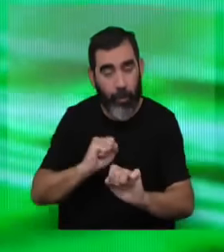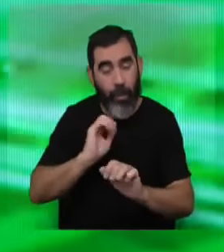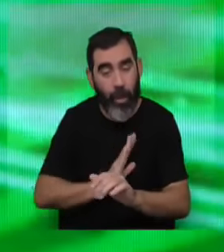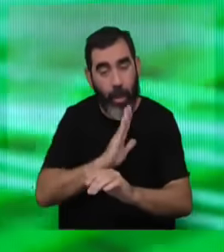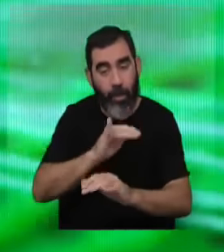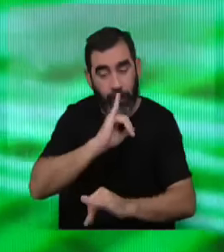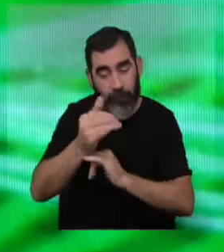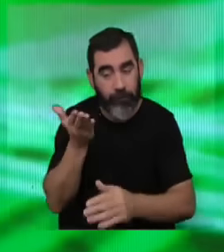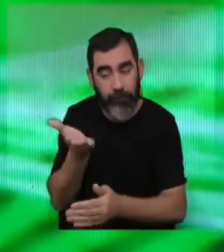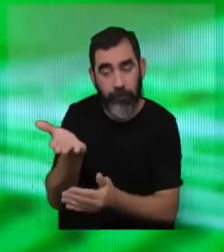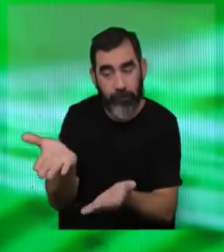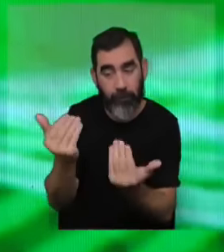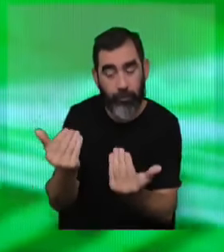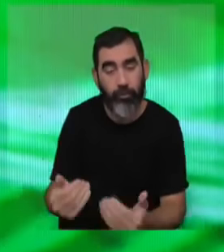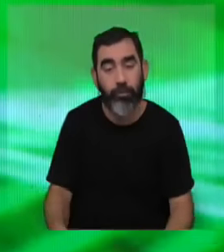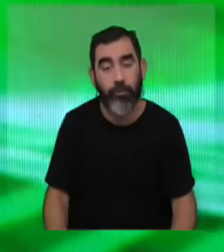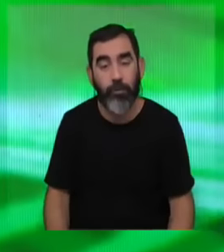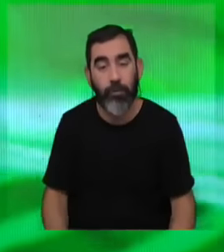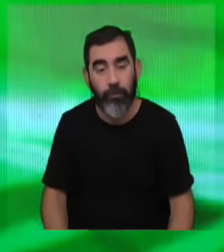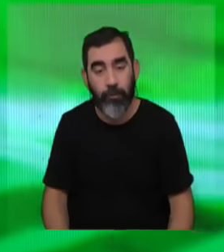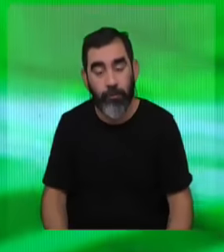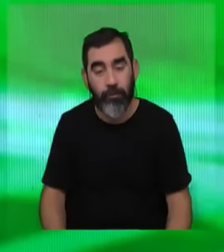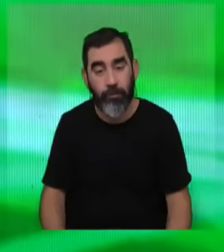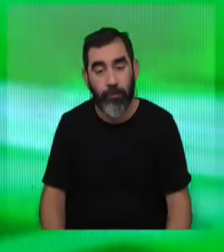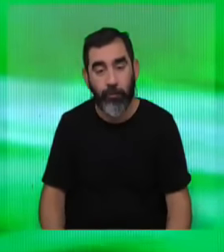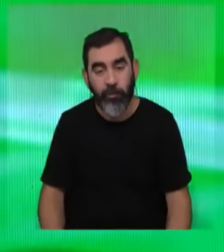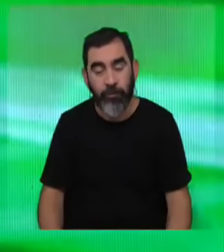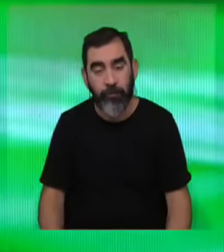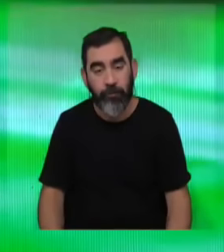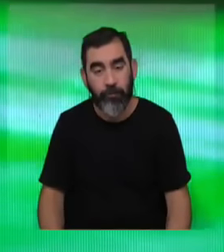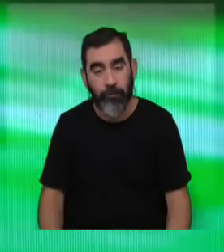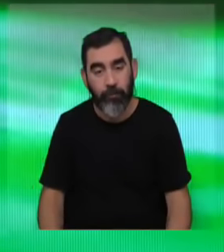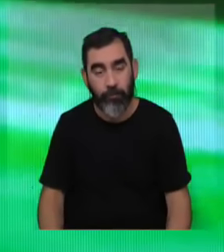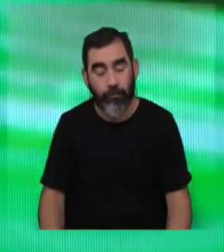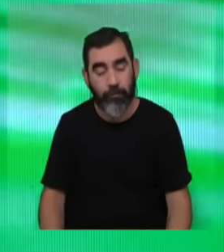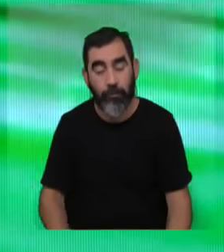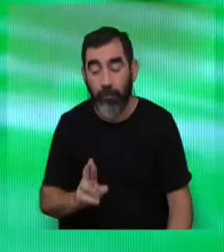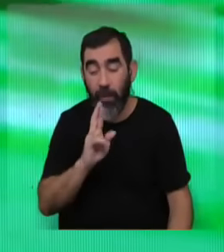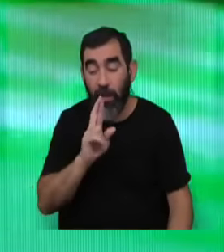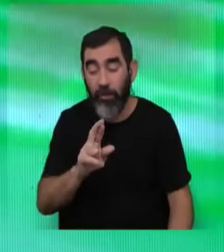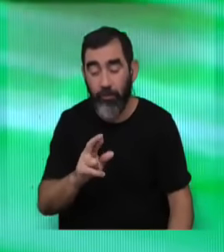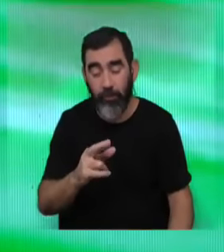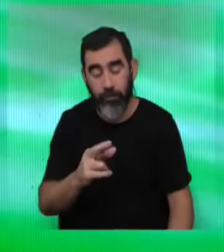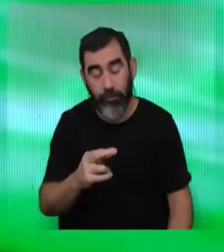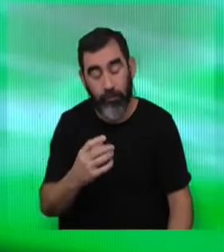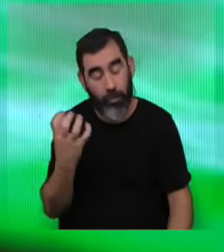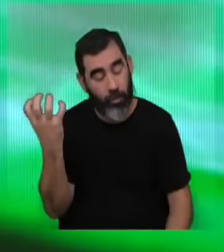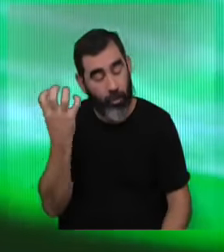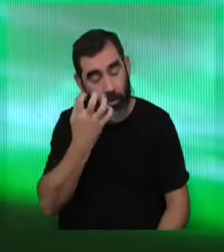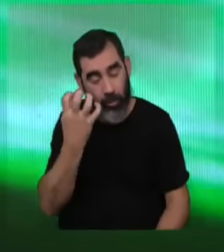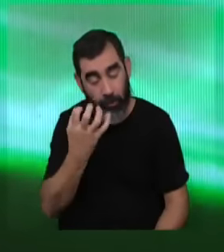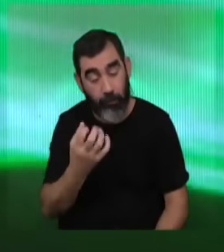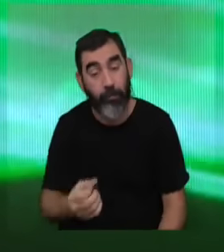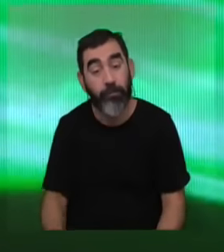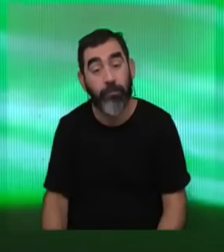de exigir la respuesta este Pero bueno los resultados dejan muchísimo que desear Porque